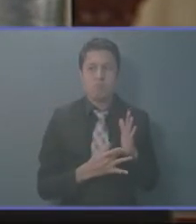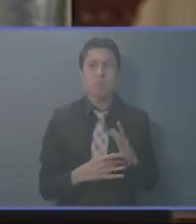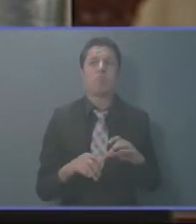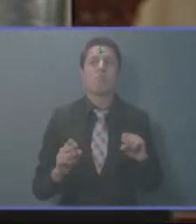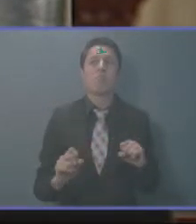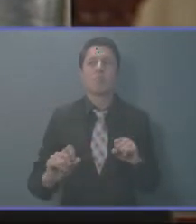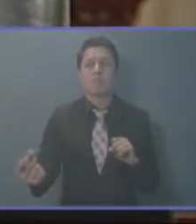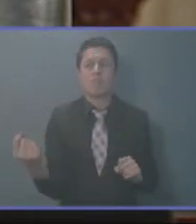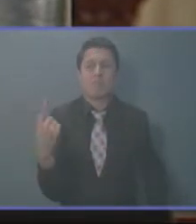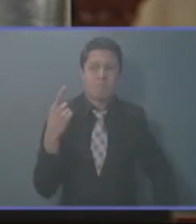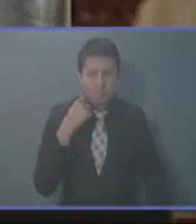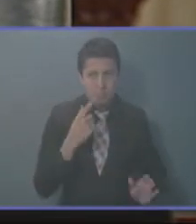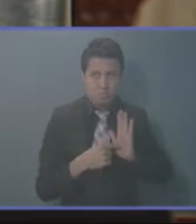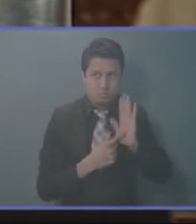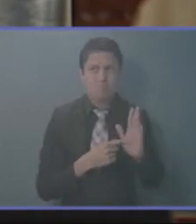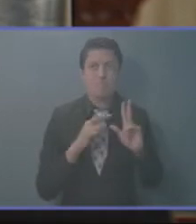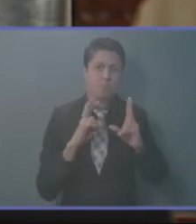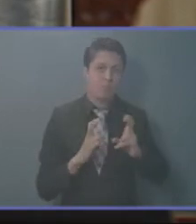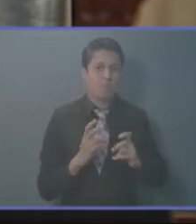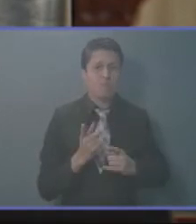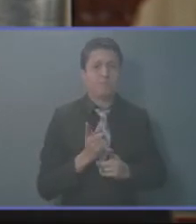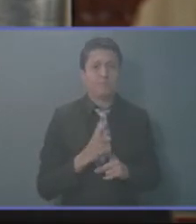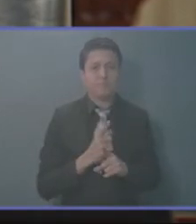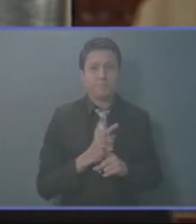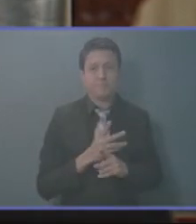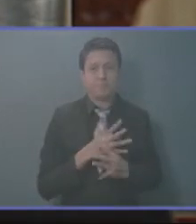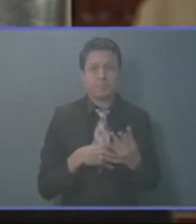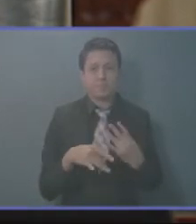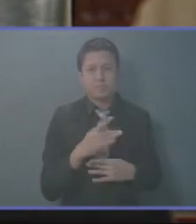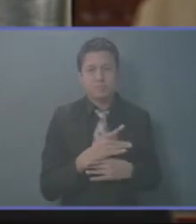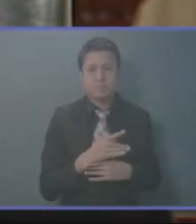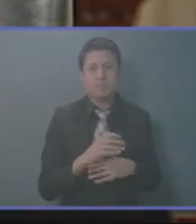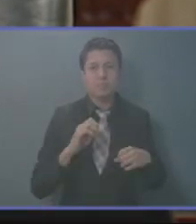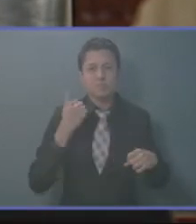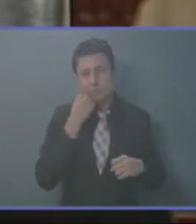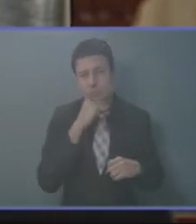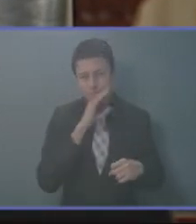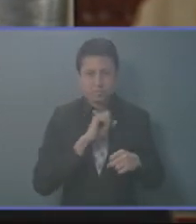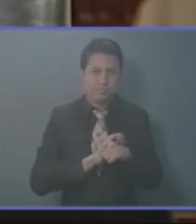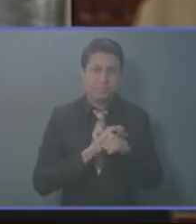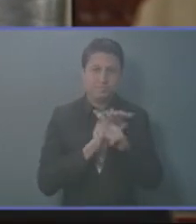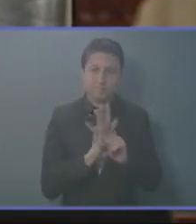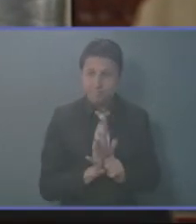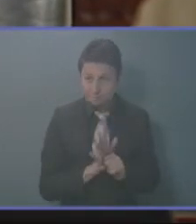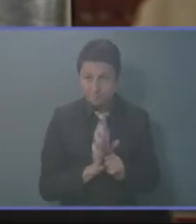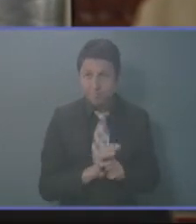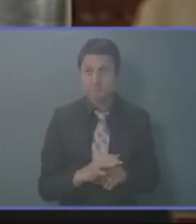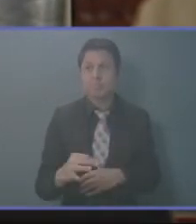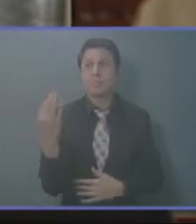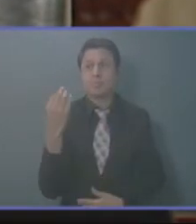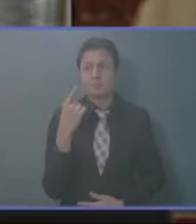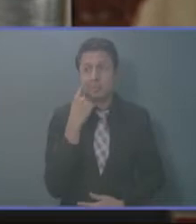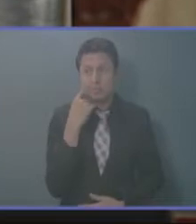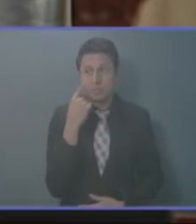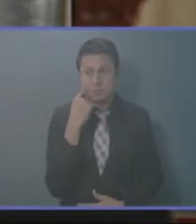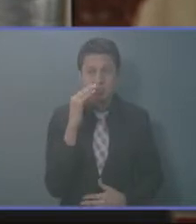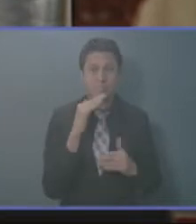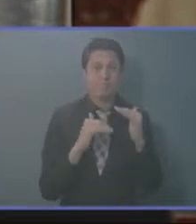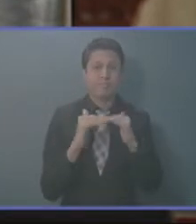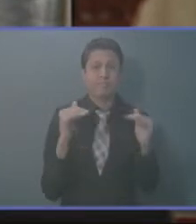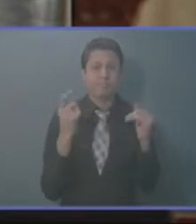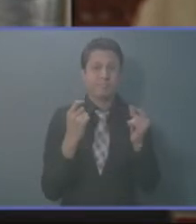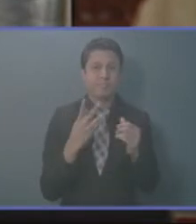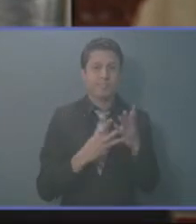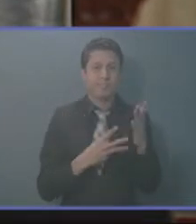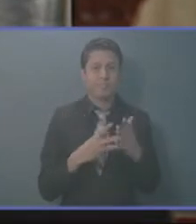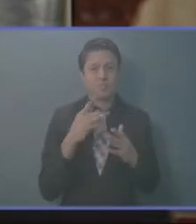vayan determinando en el curso de la evolución del combate a la pandemia del COVID-19. No debe perderse de vista que el equilibrio presupuestario